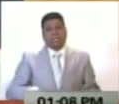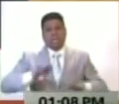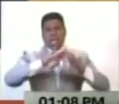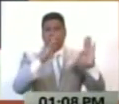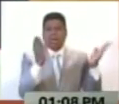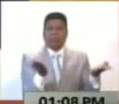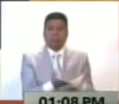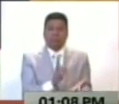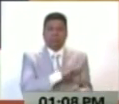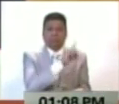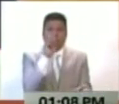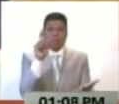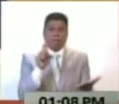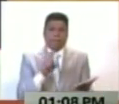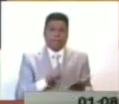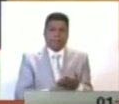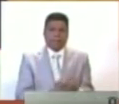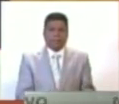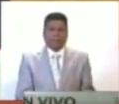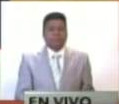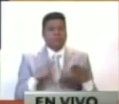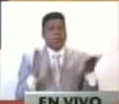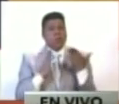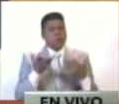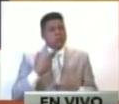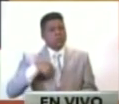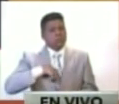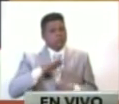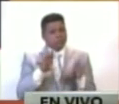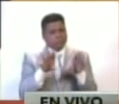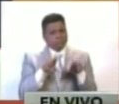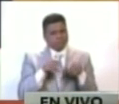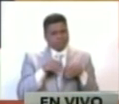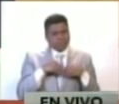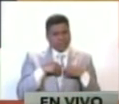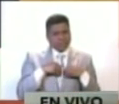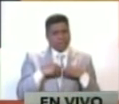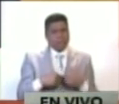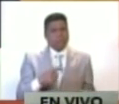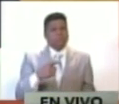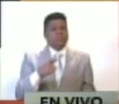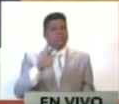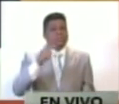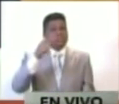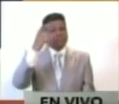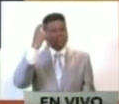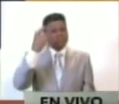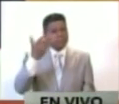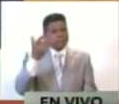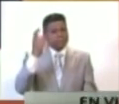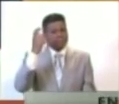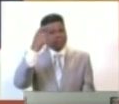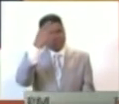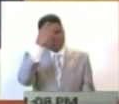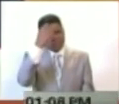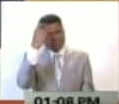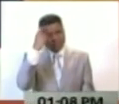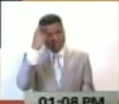mundial. Cuando recibimos este día sábado 17 de septiembre,